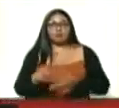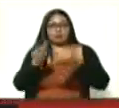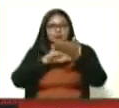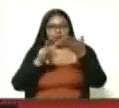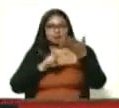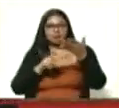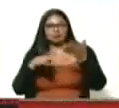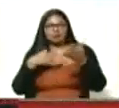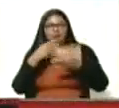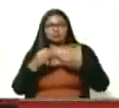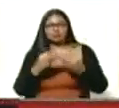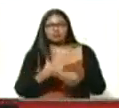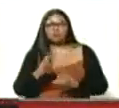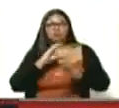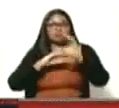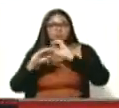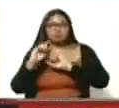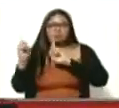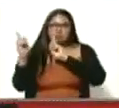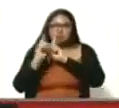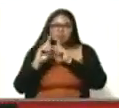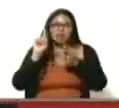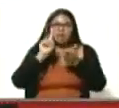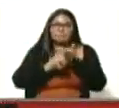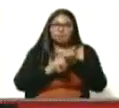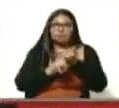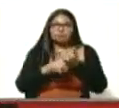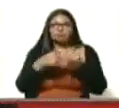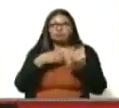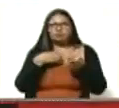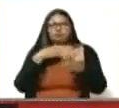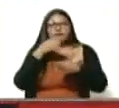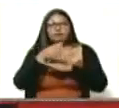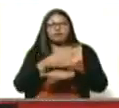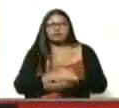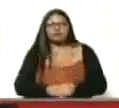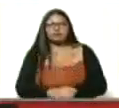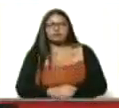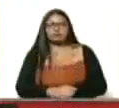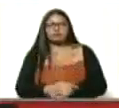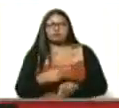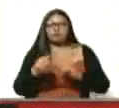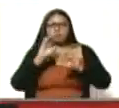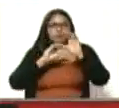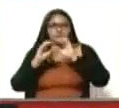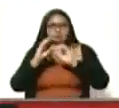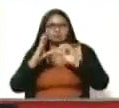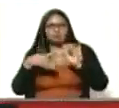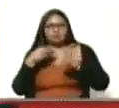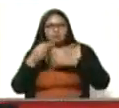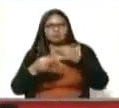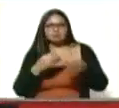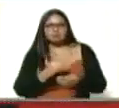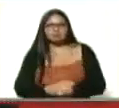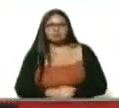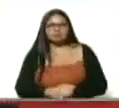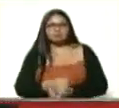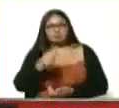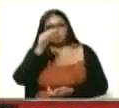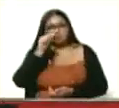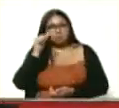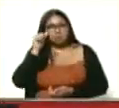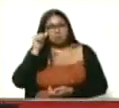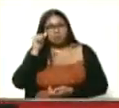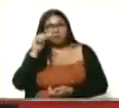han tenido comunicación, la esposa obviamente no puede ir para allá, pero sí se ha tenido alguna comunicación con Alex Saab. ¿Se sabe